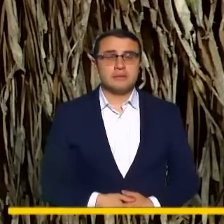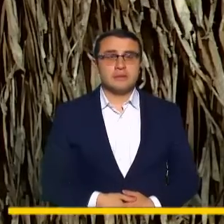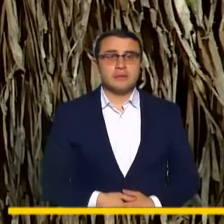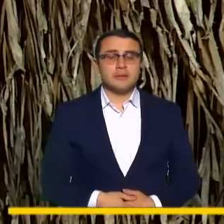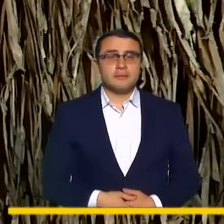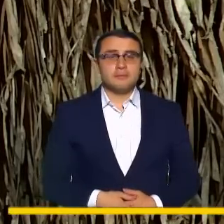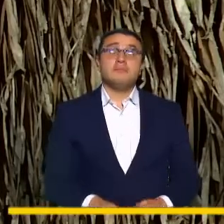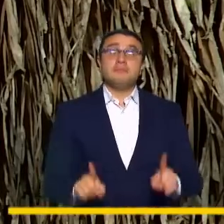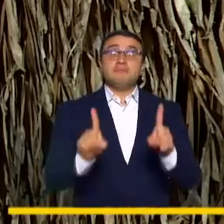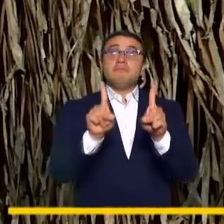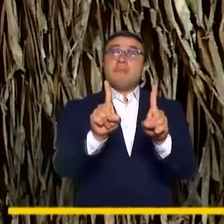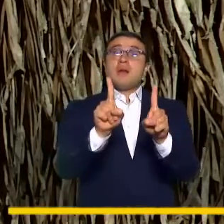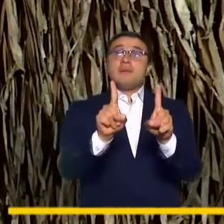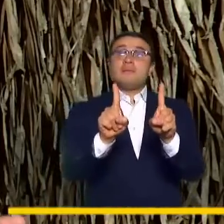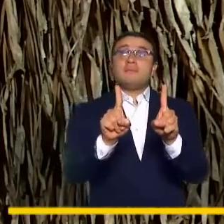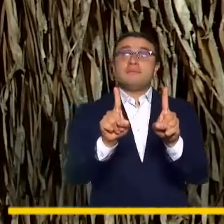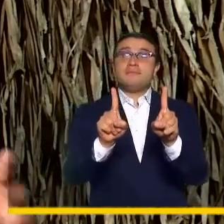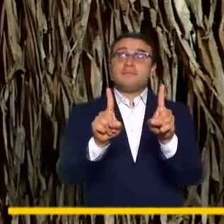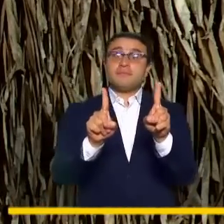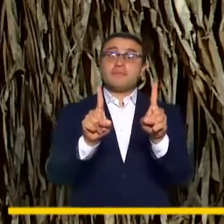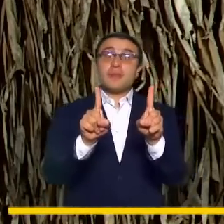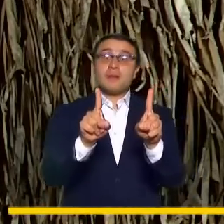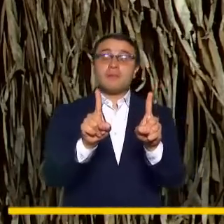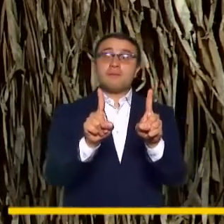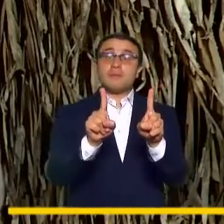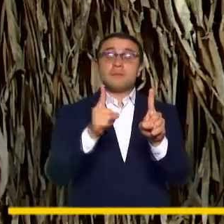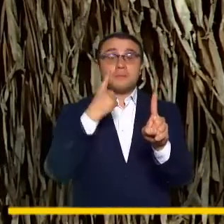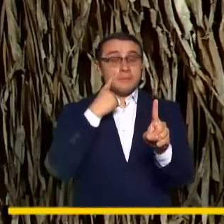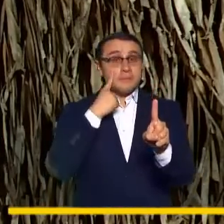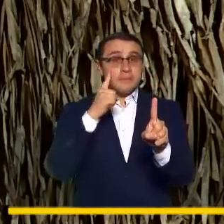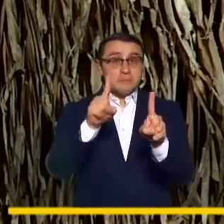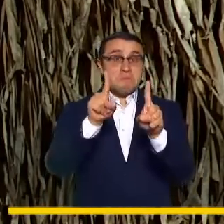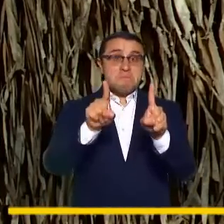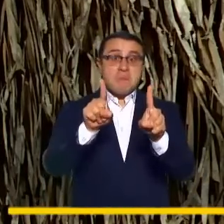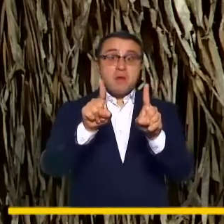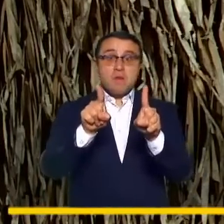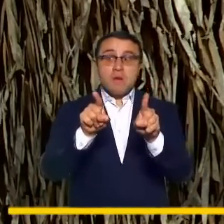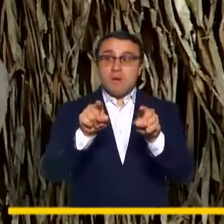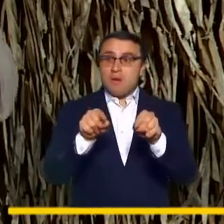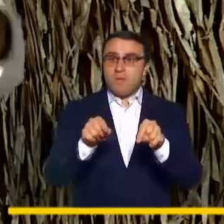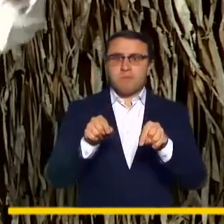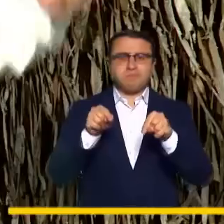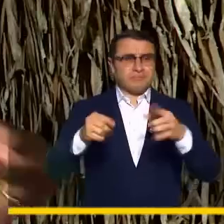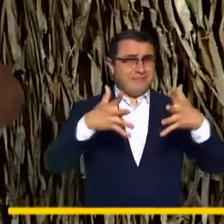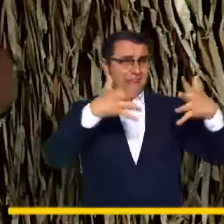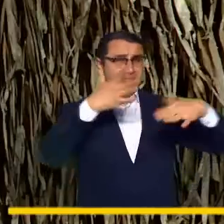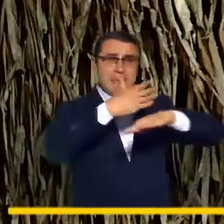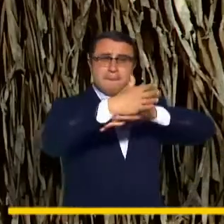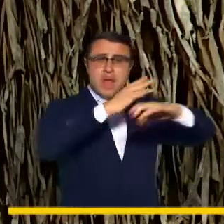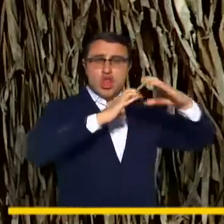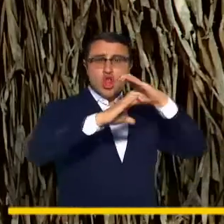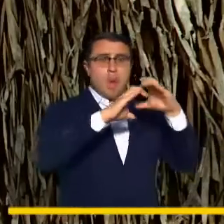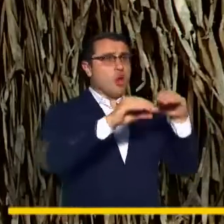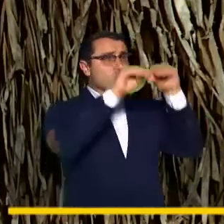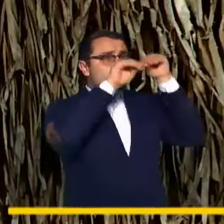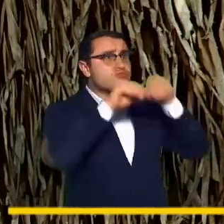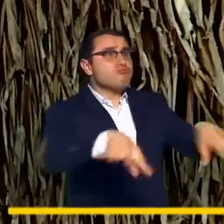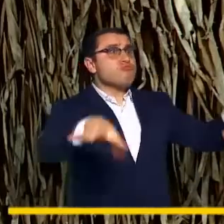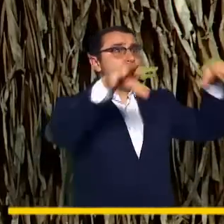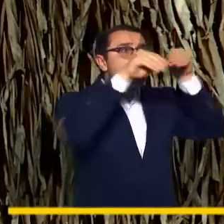Pero ahí no tenemos, ahí sí, no aparece la ancha prensa denunciando el